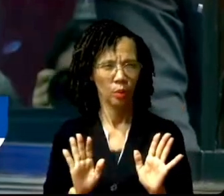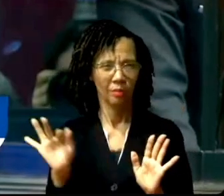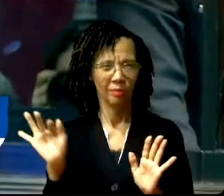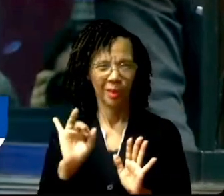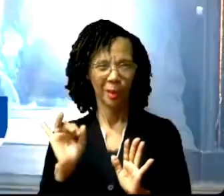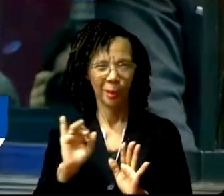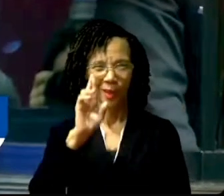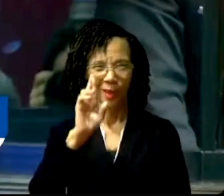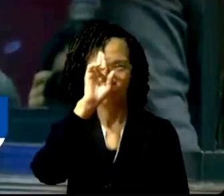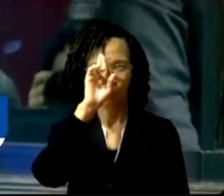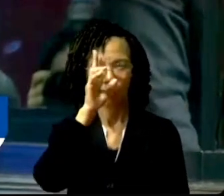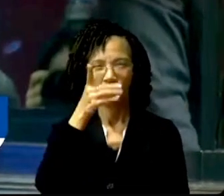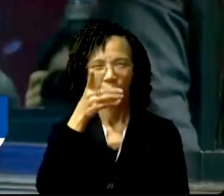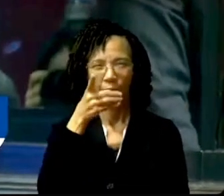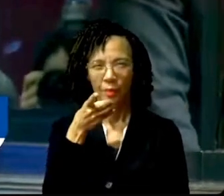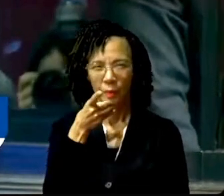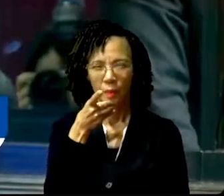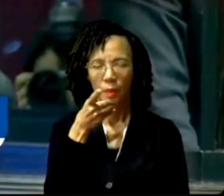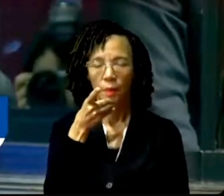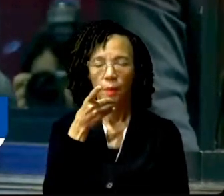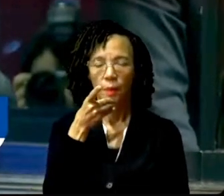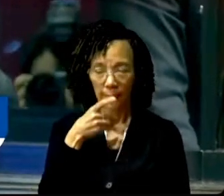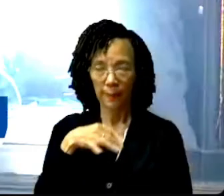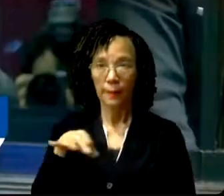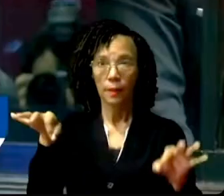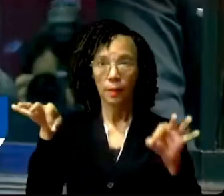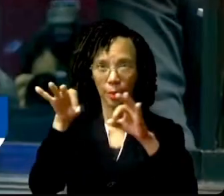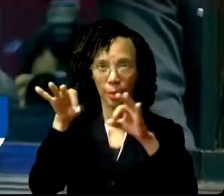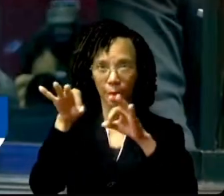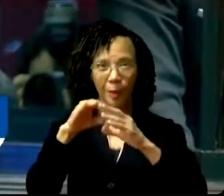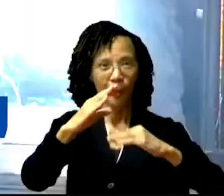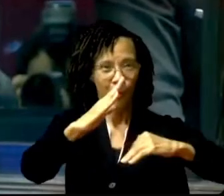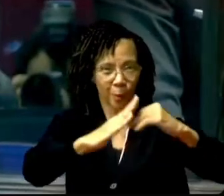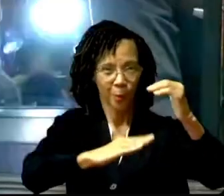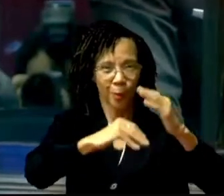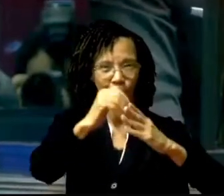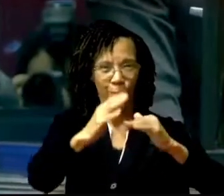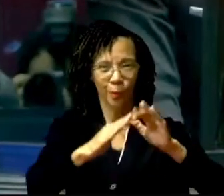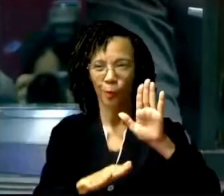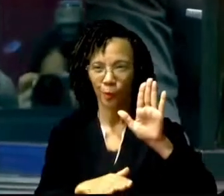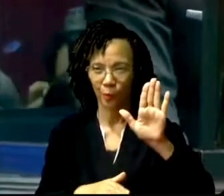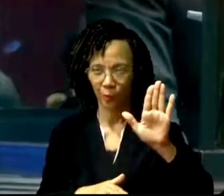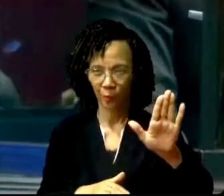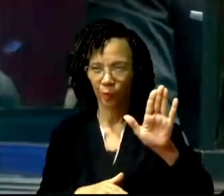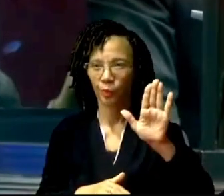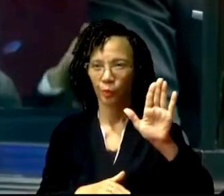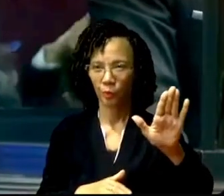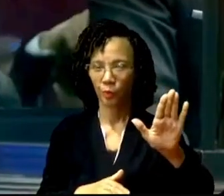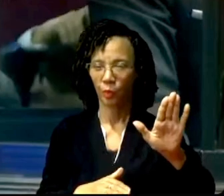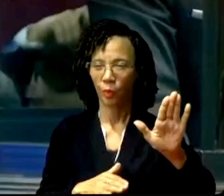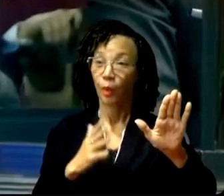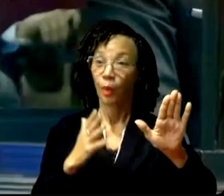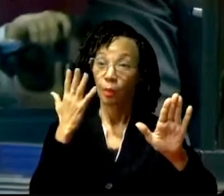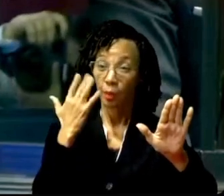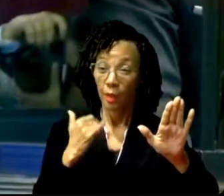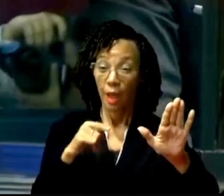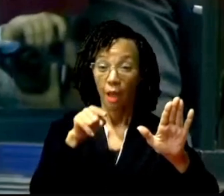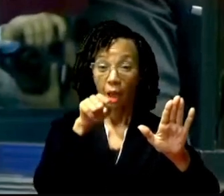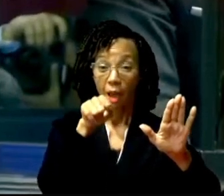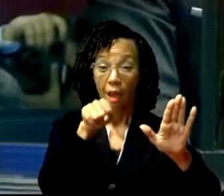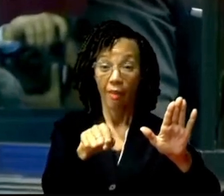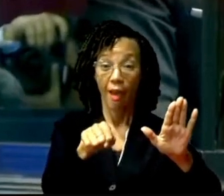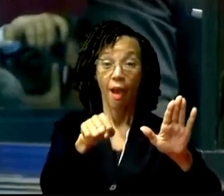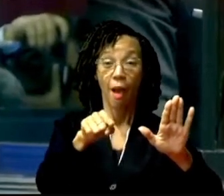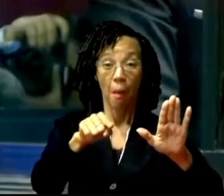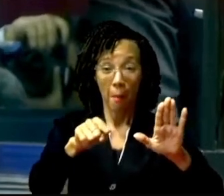los productos que allí vamos a cosechar, fruto de esa gran obra